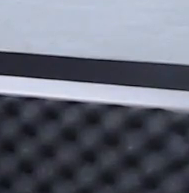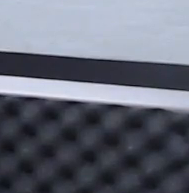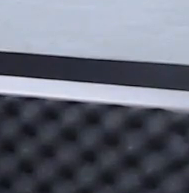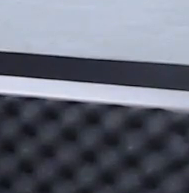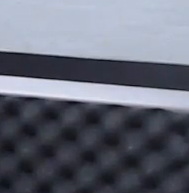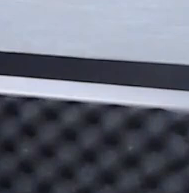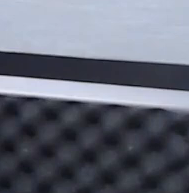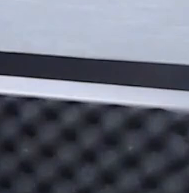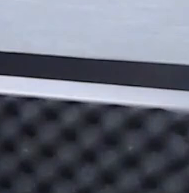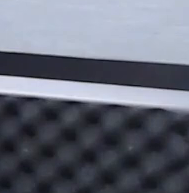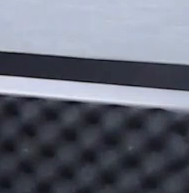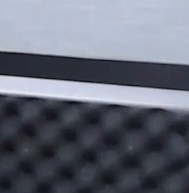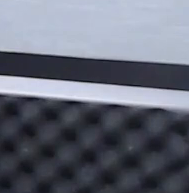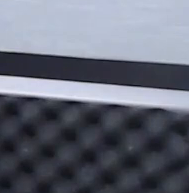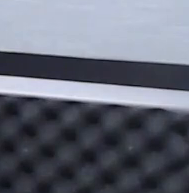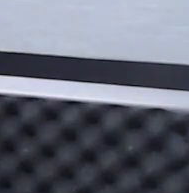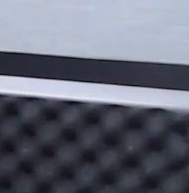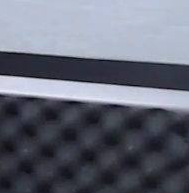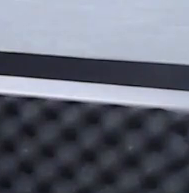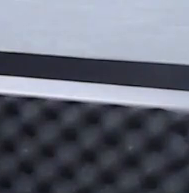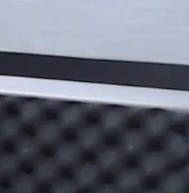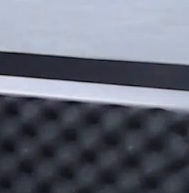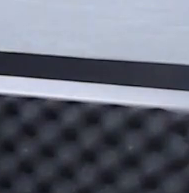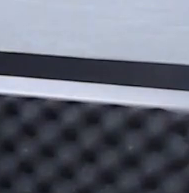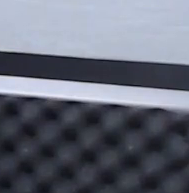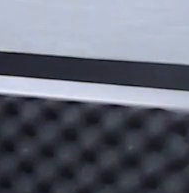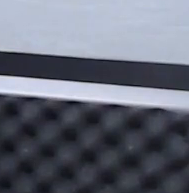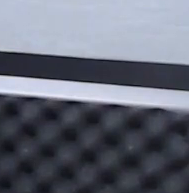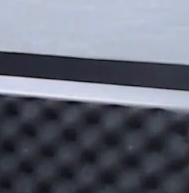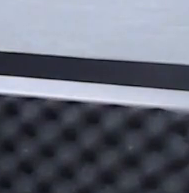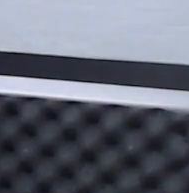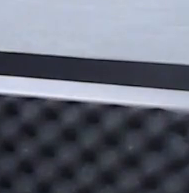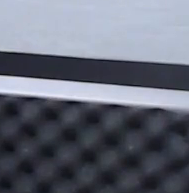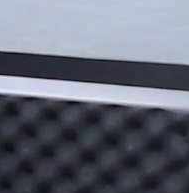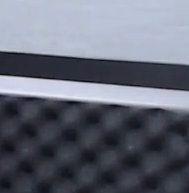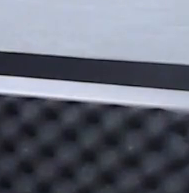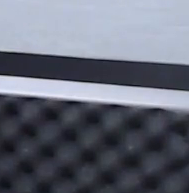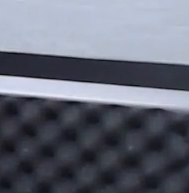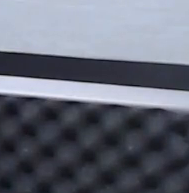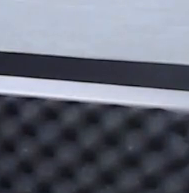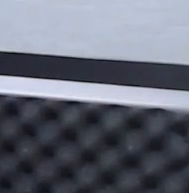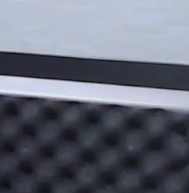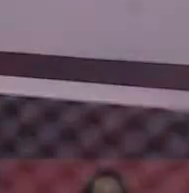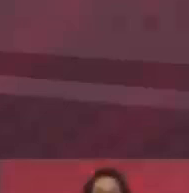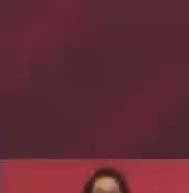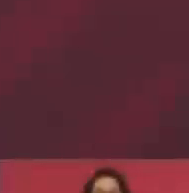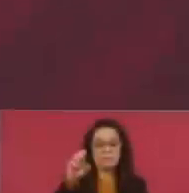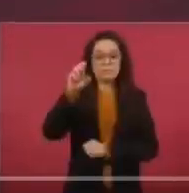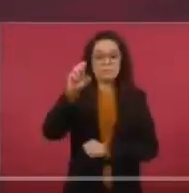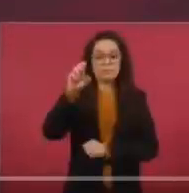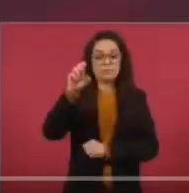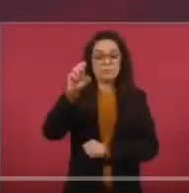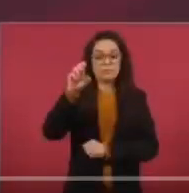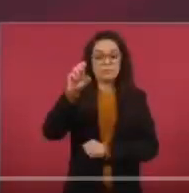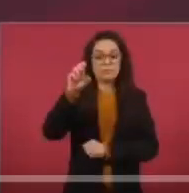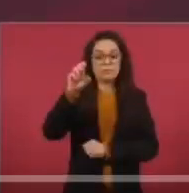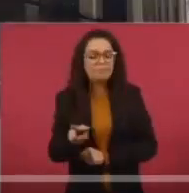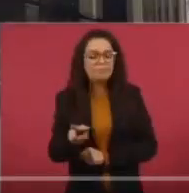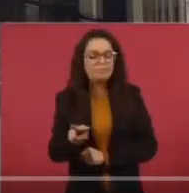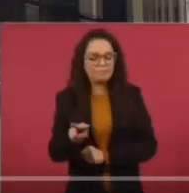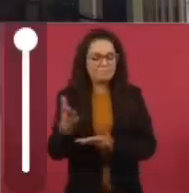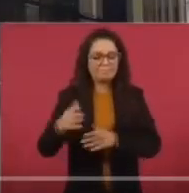la conferencia mañanera? Amigos, esto es lo que dijo el presidente Andrés Manuel López